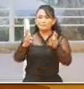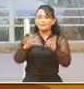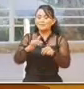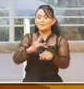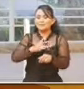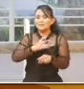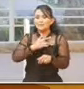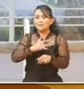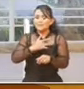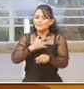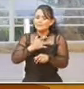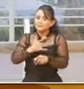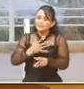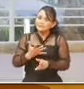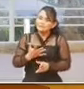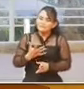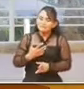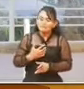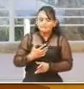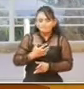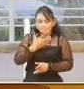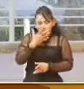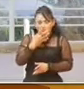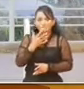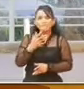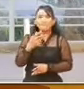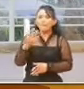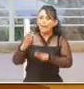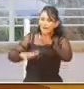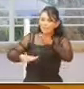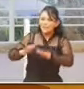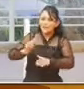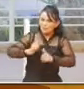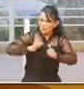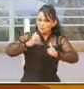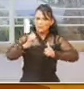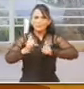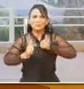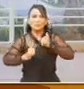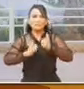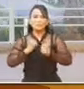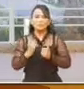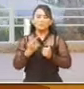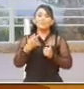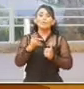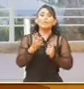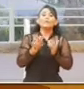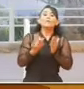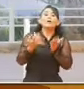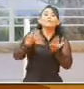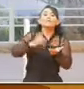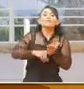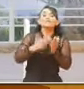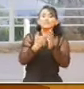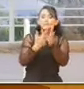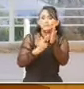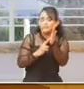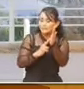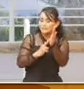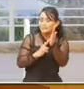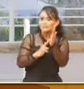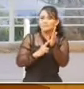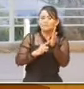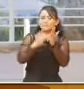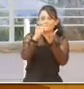la ciudadanía. Hay abusos, es cierto. Sin embargo, las reglas de operación vienen muy claras y